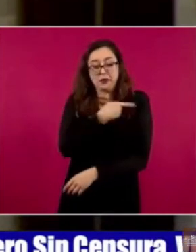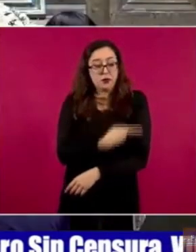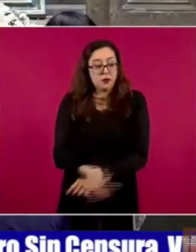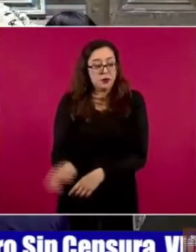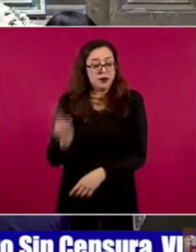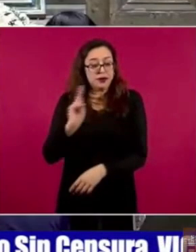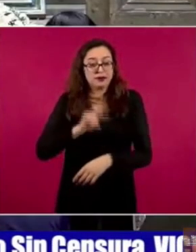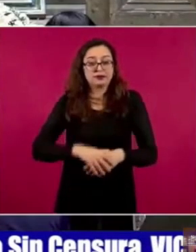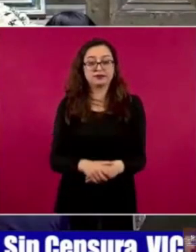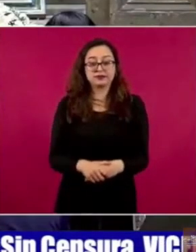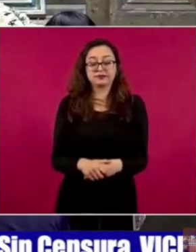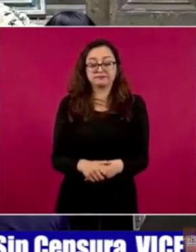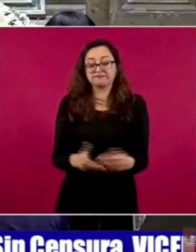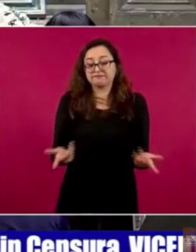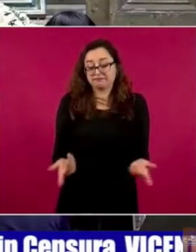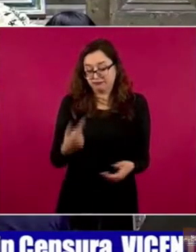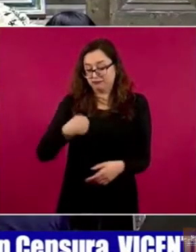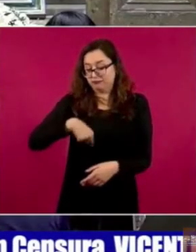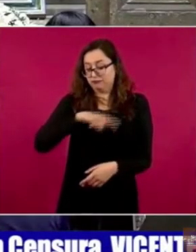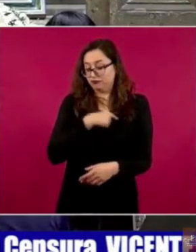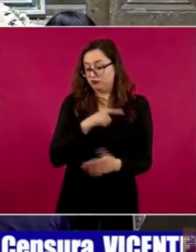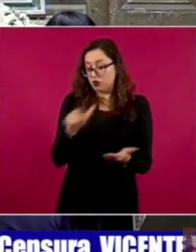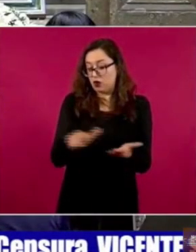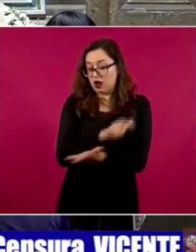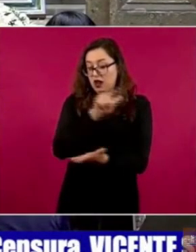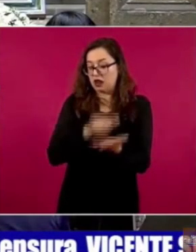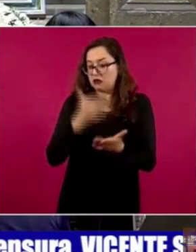esa es nuestra falta.